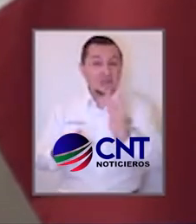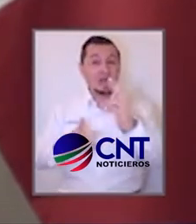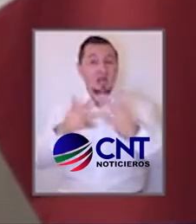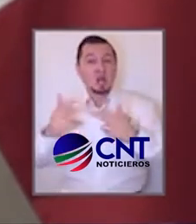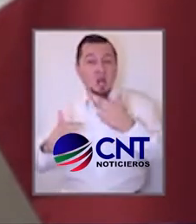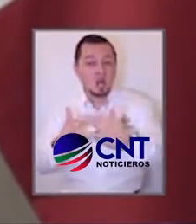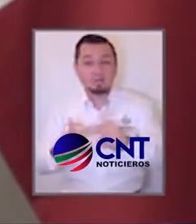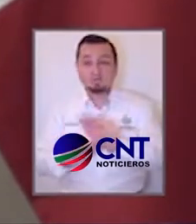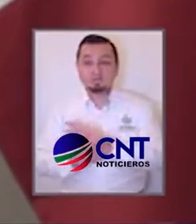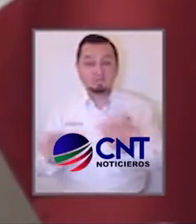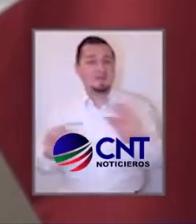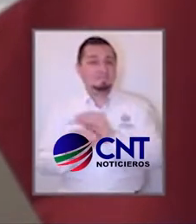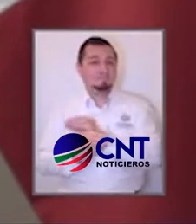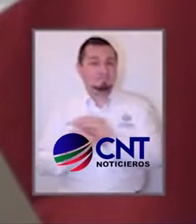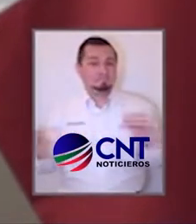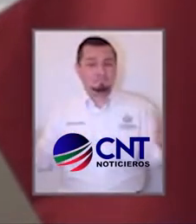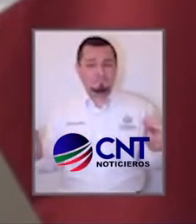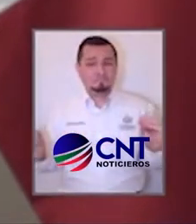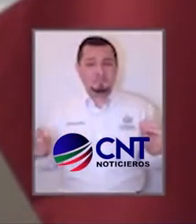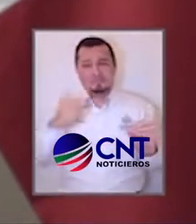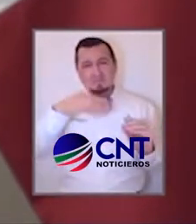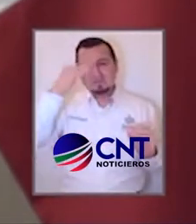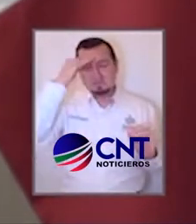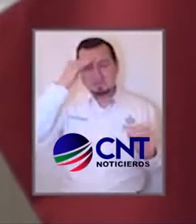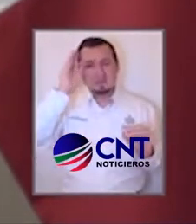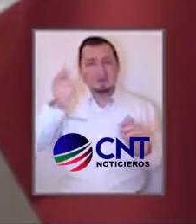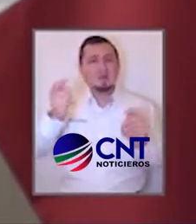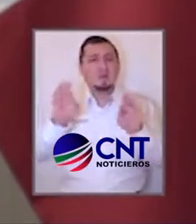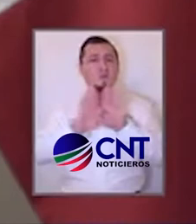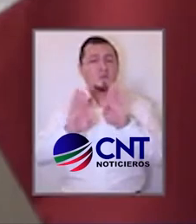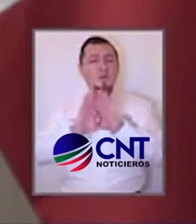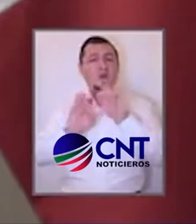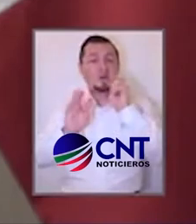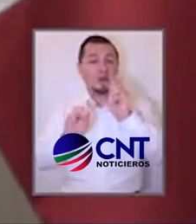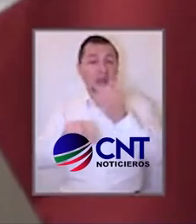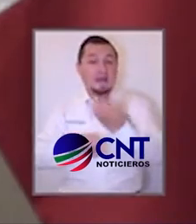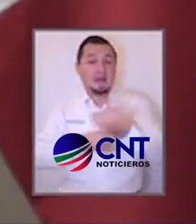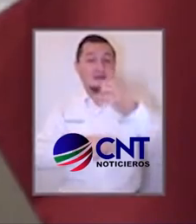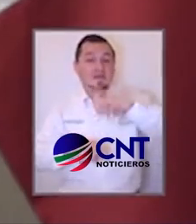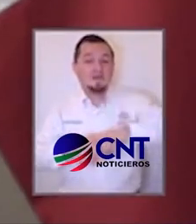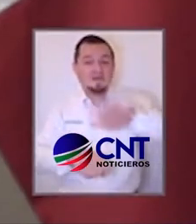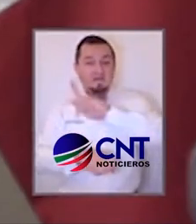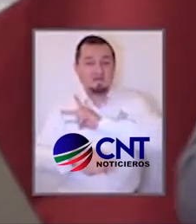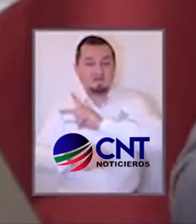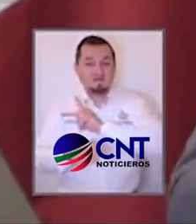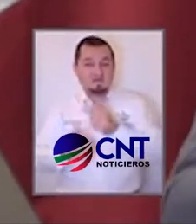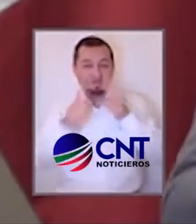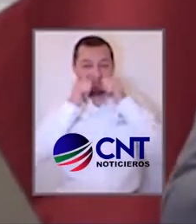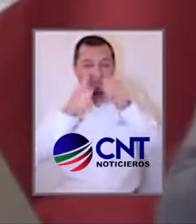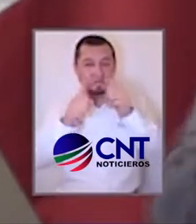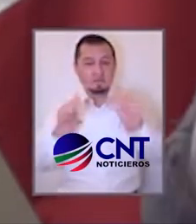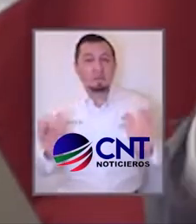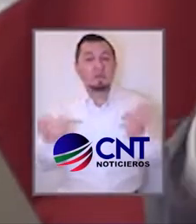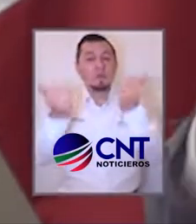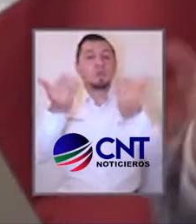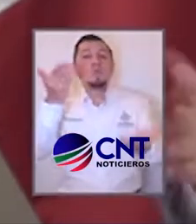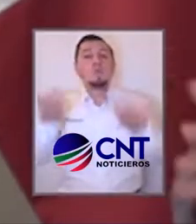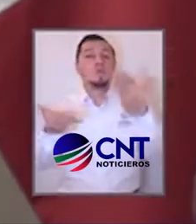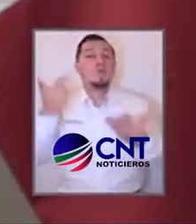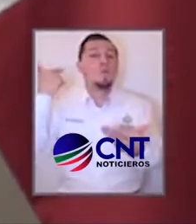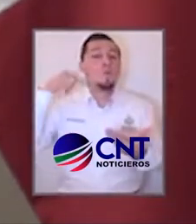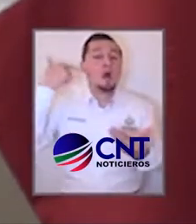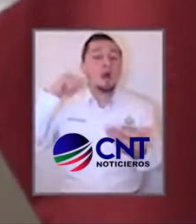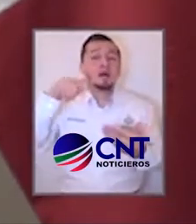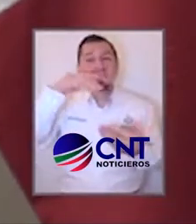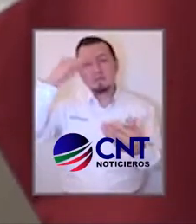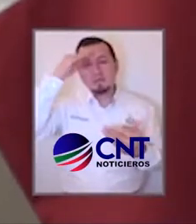no habrá misas ni celebraciones religiosas. Y lo mismo queremos decir, que se tomó la decisión de que es una medida de carácter estatal, porque queremos evitar